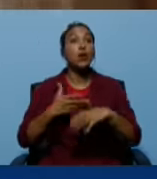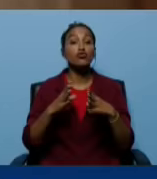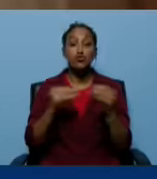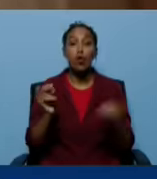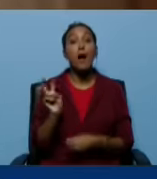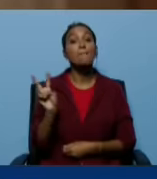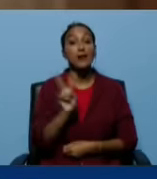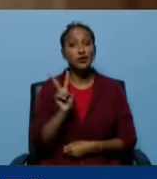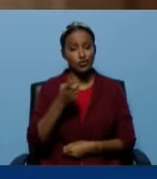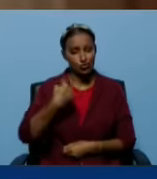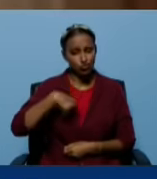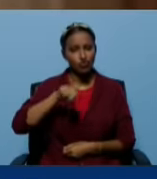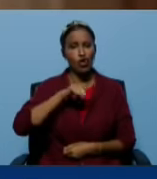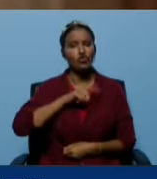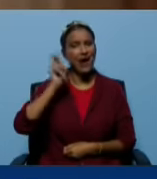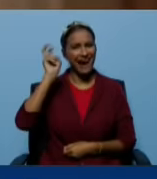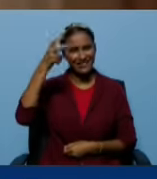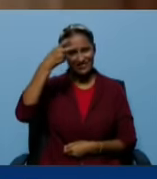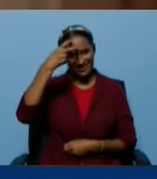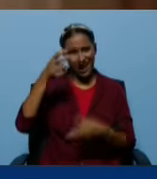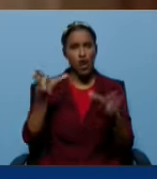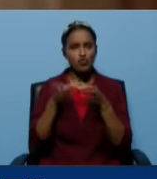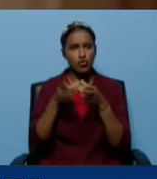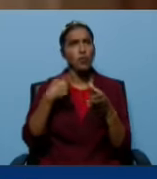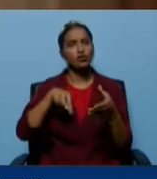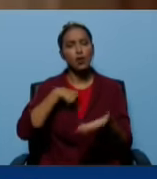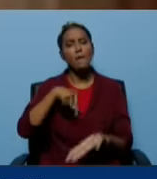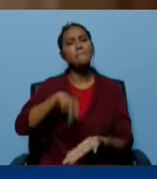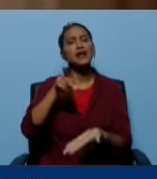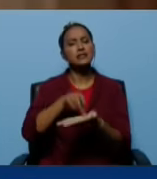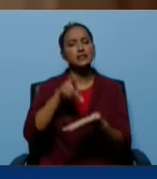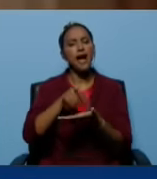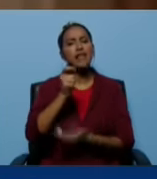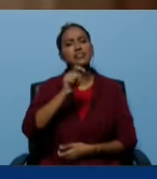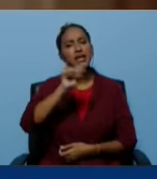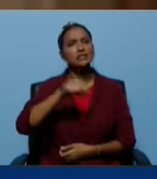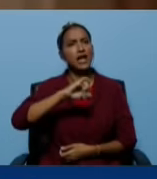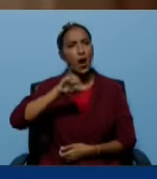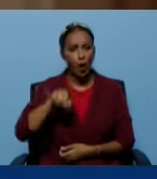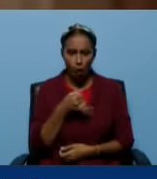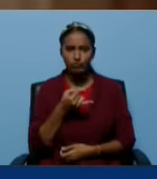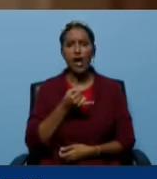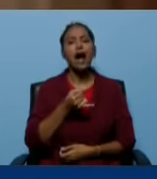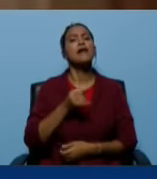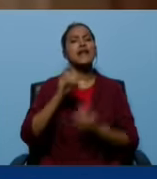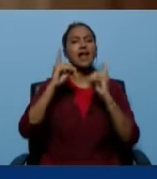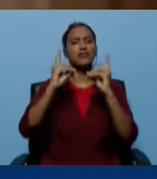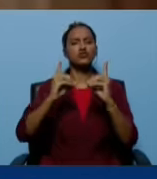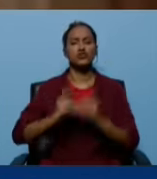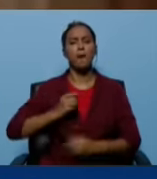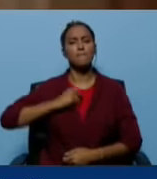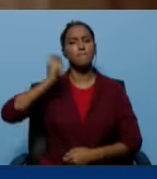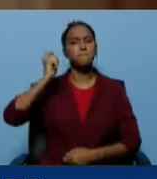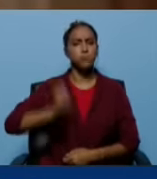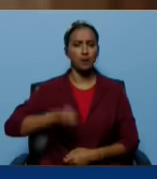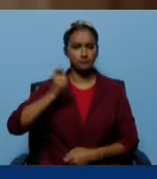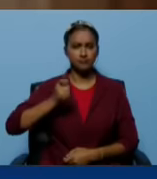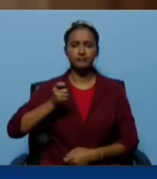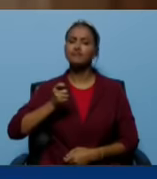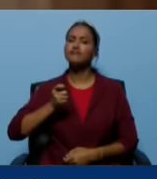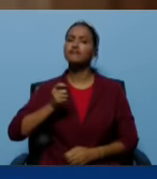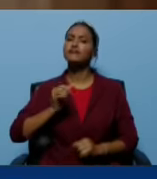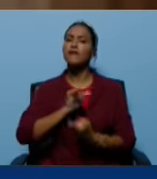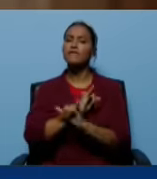cuerpo diplomático acreditado en la República Bolivariana de Venezuela, bueno, la magistral sentencia que cierra un